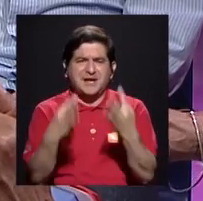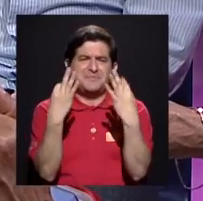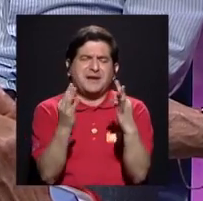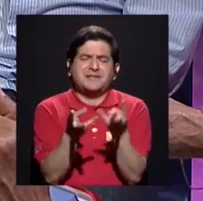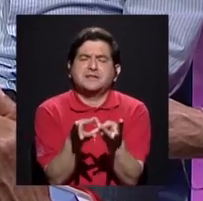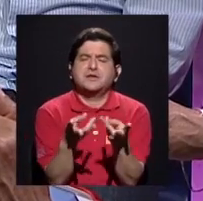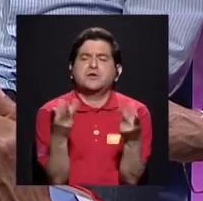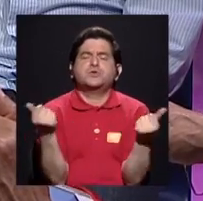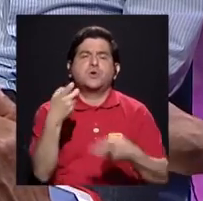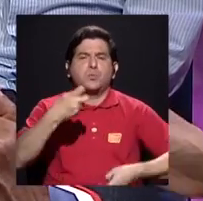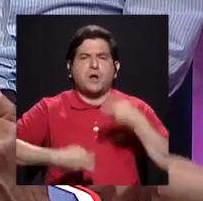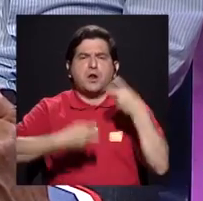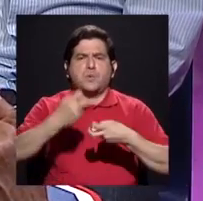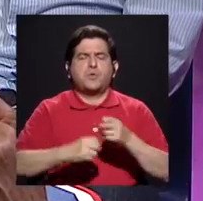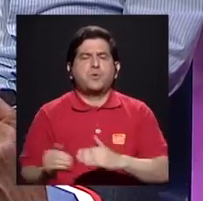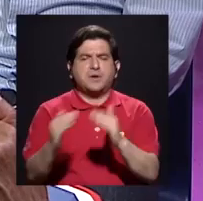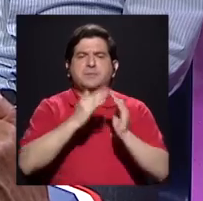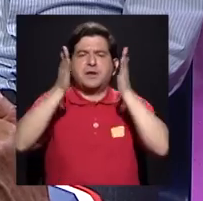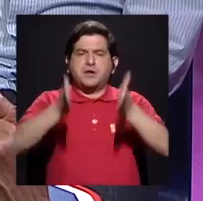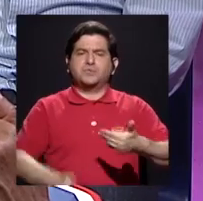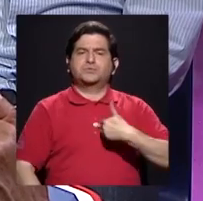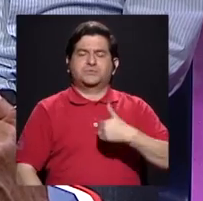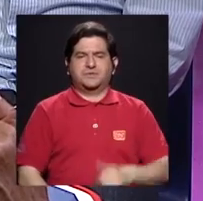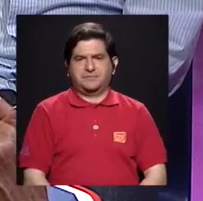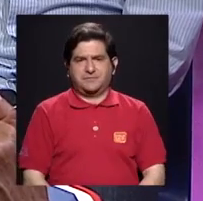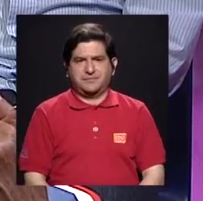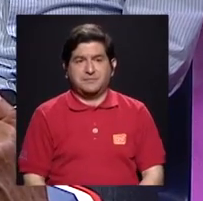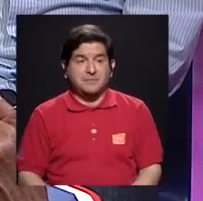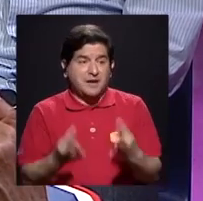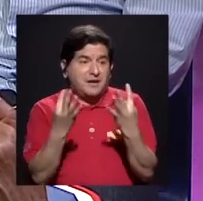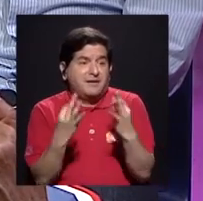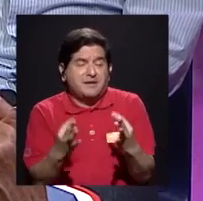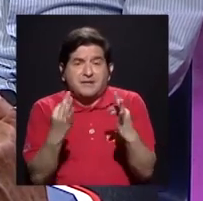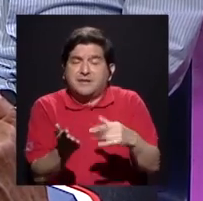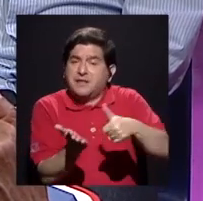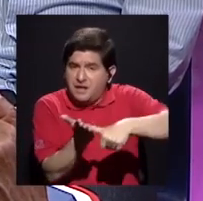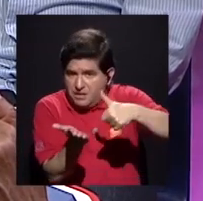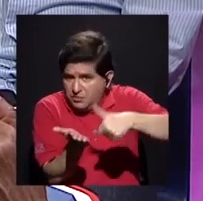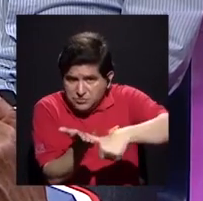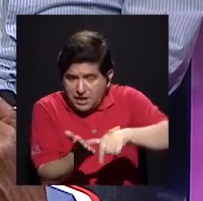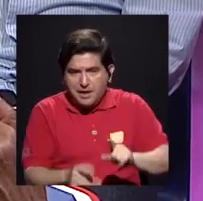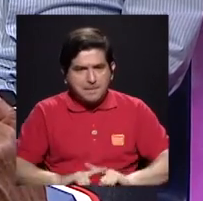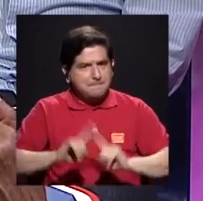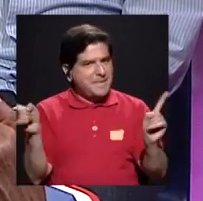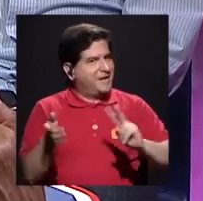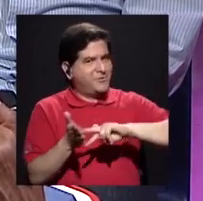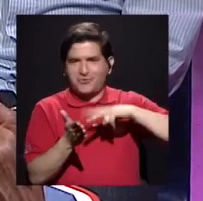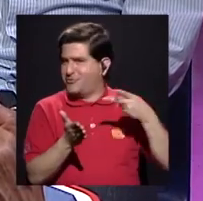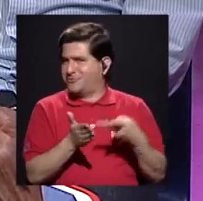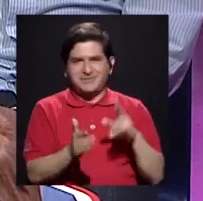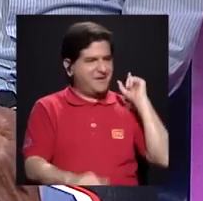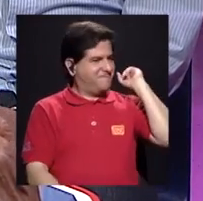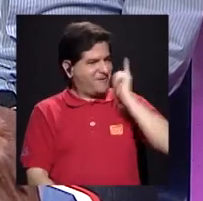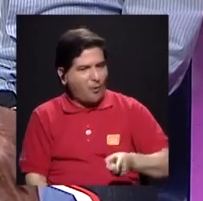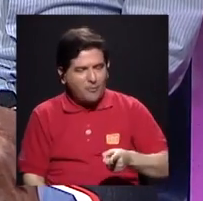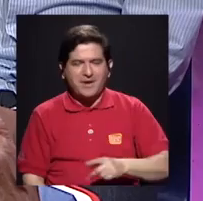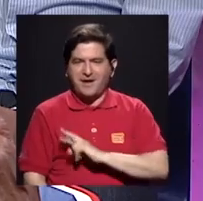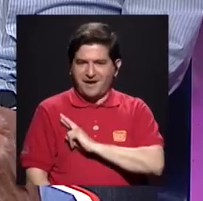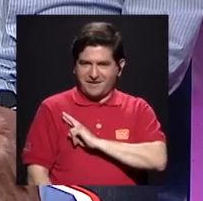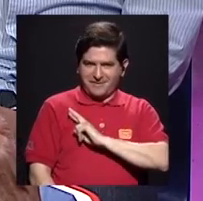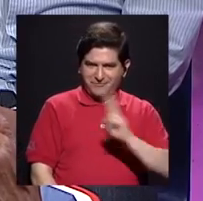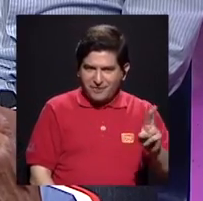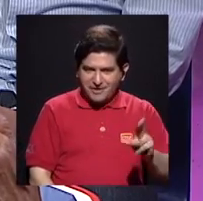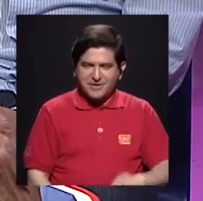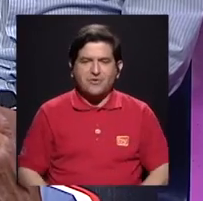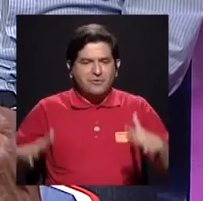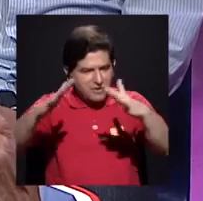problemas de carácter civil para poder para votar para pero no para imponer un credo en un